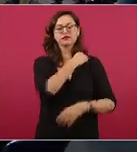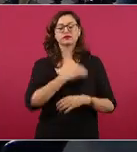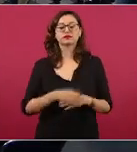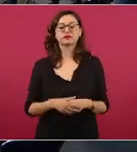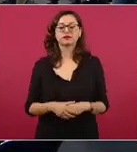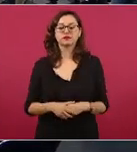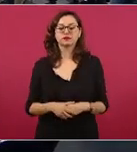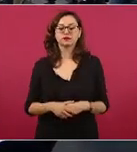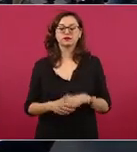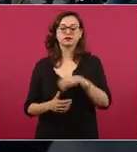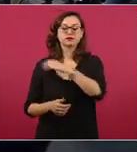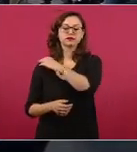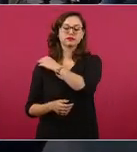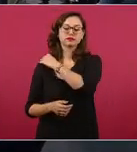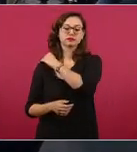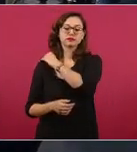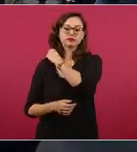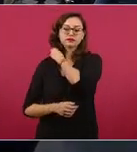Es Goebbels.